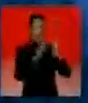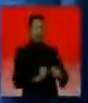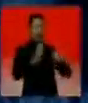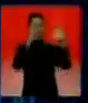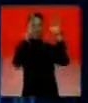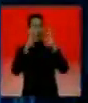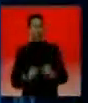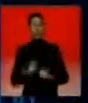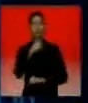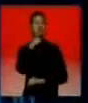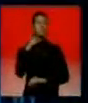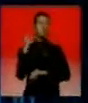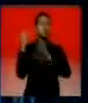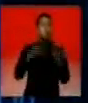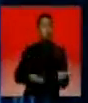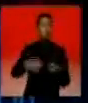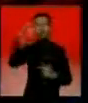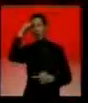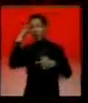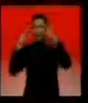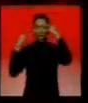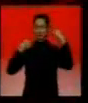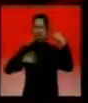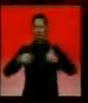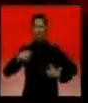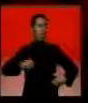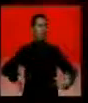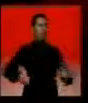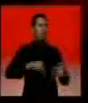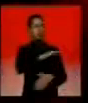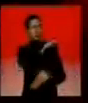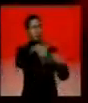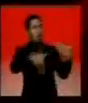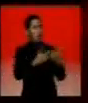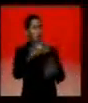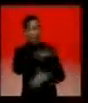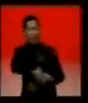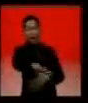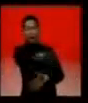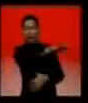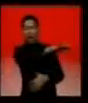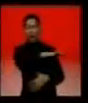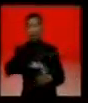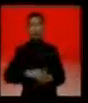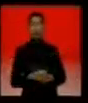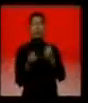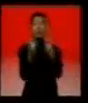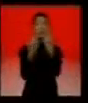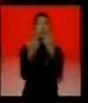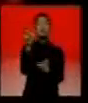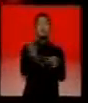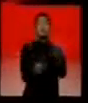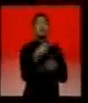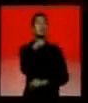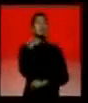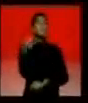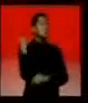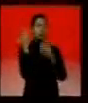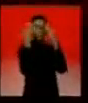heridos en casi todo su territorio. Aún eran incuantificables en ese